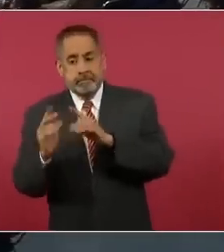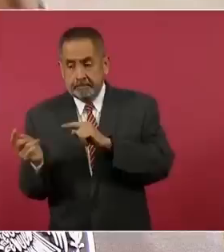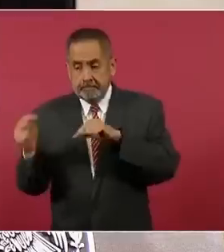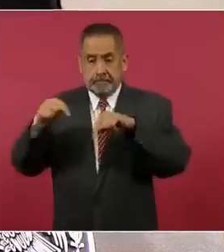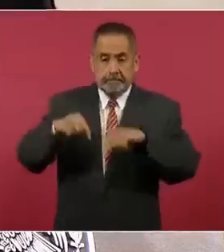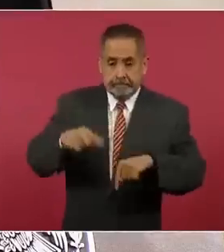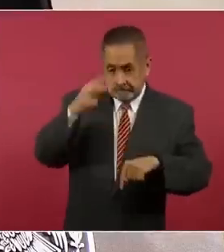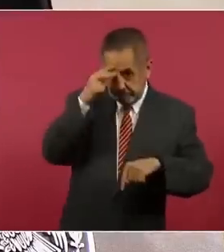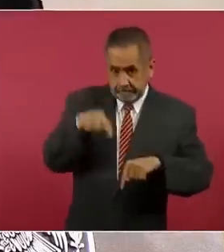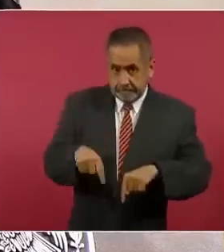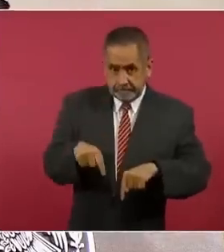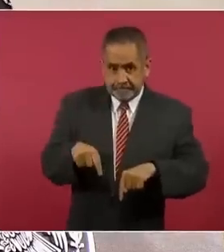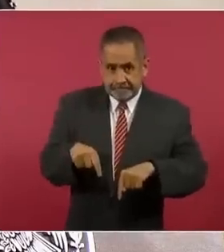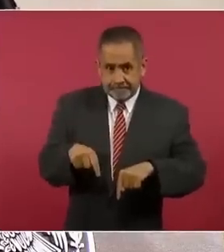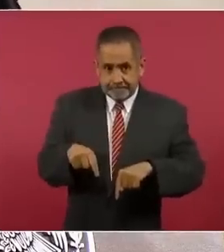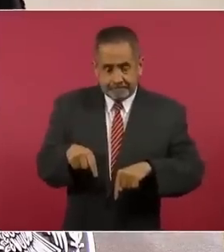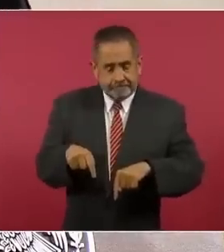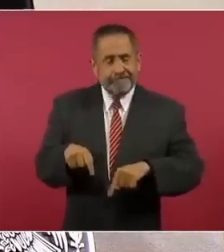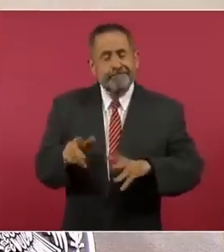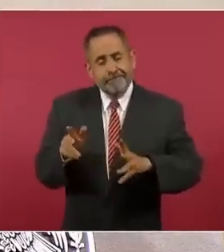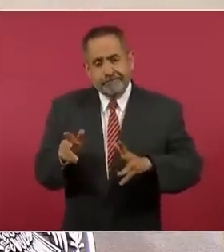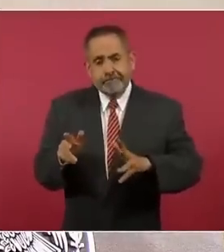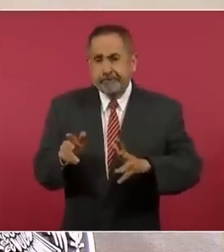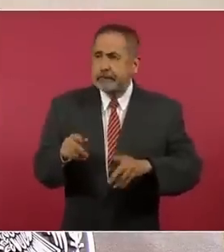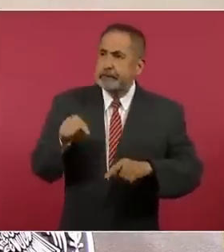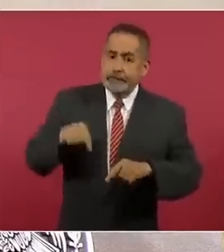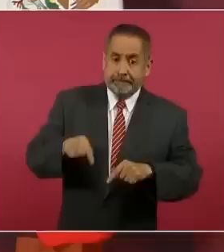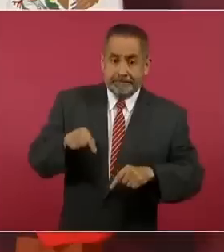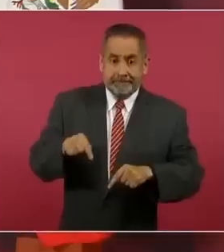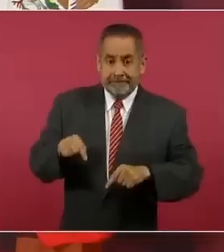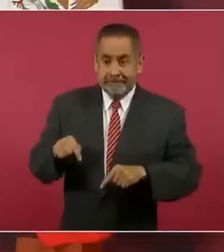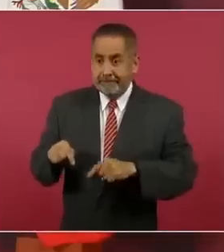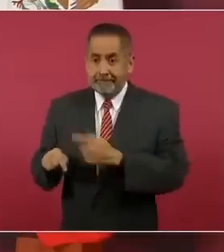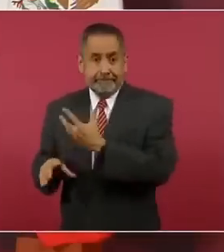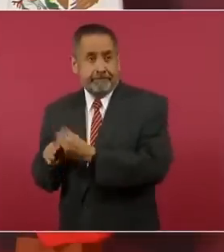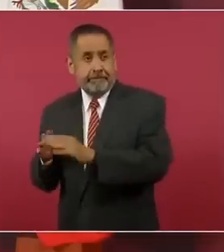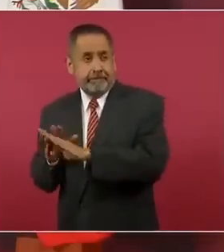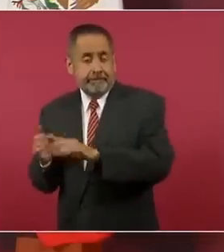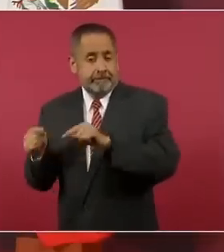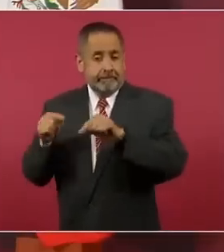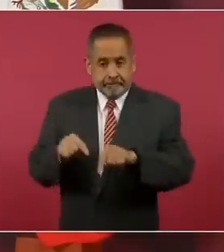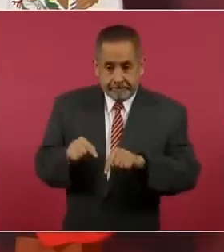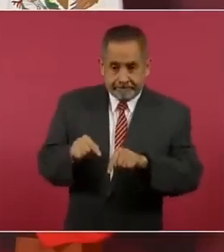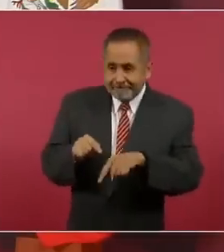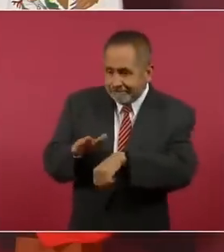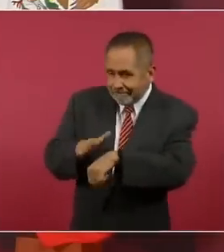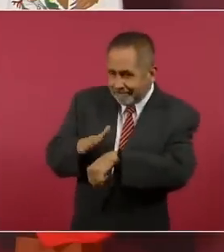territorio, también que tengan la información